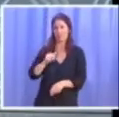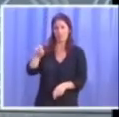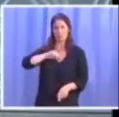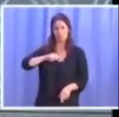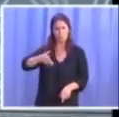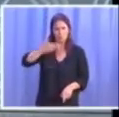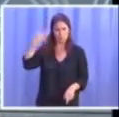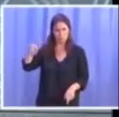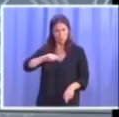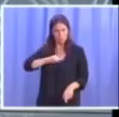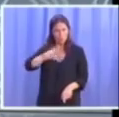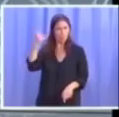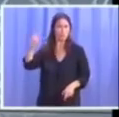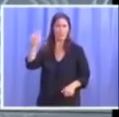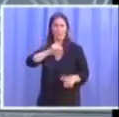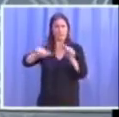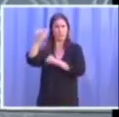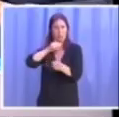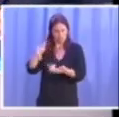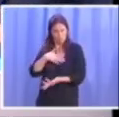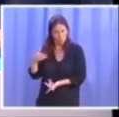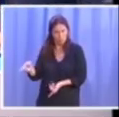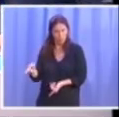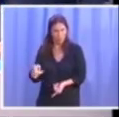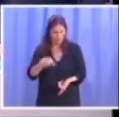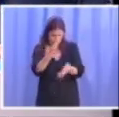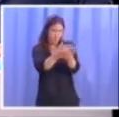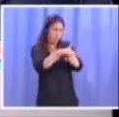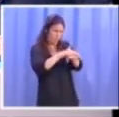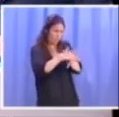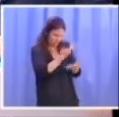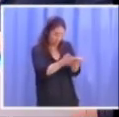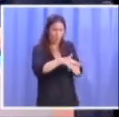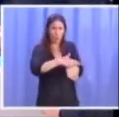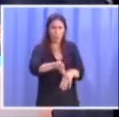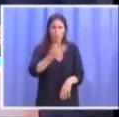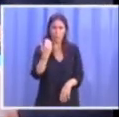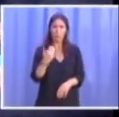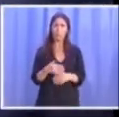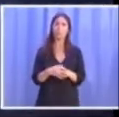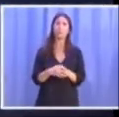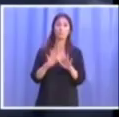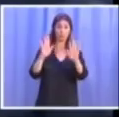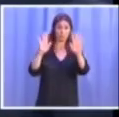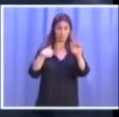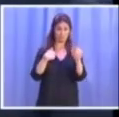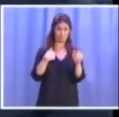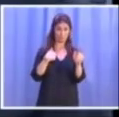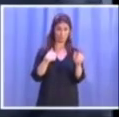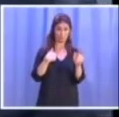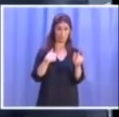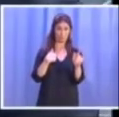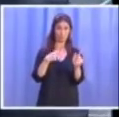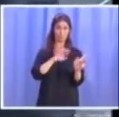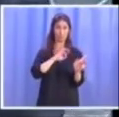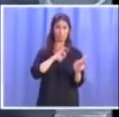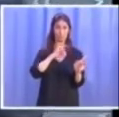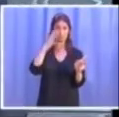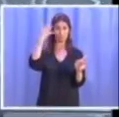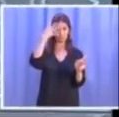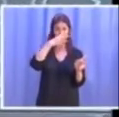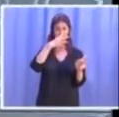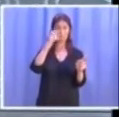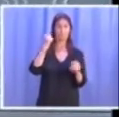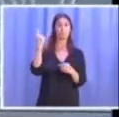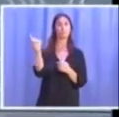orgulloso de su botellódromo? No, estoy diciendo que usted lo ha llevado a toda la ciudad. ¿Puedo? Señor Salvador. Bueno, en